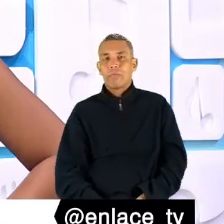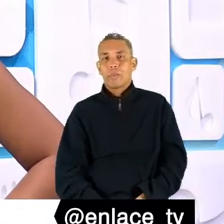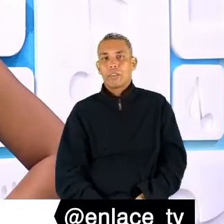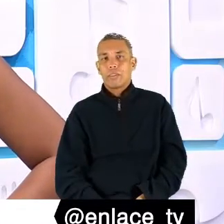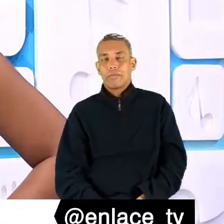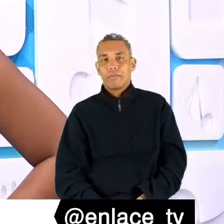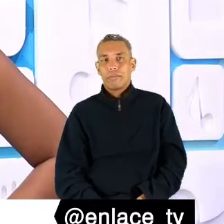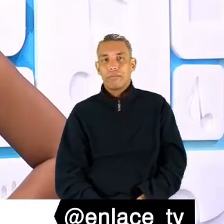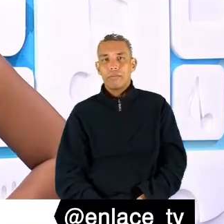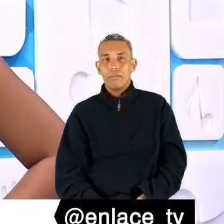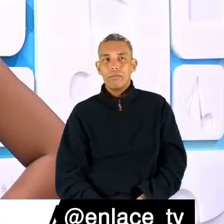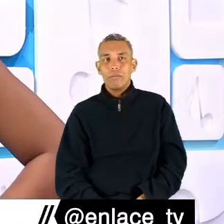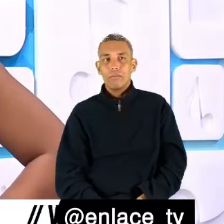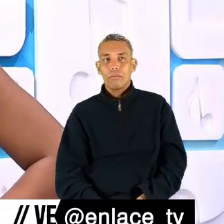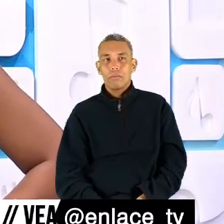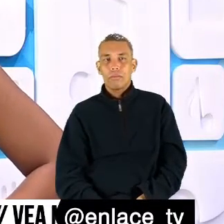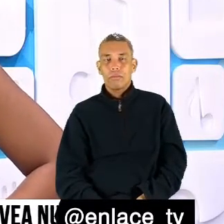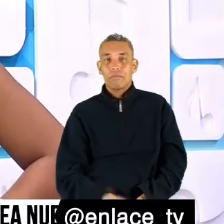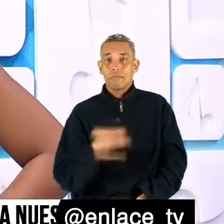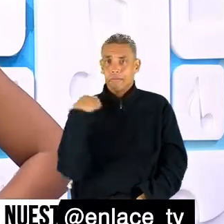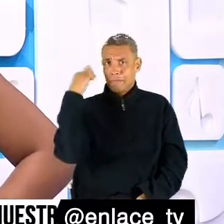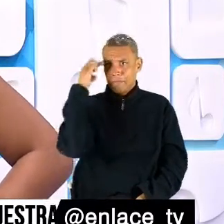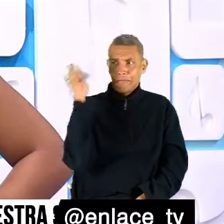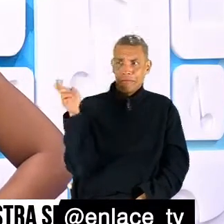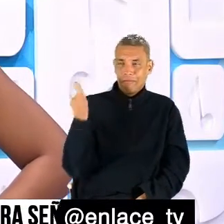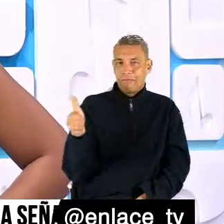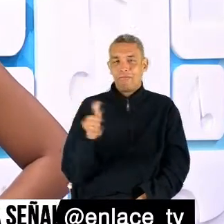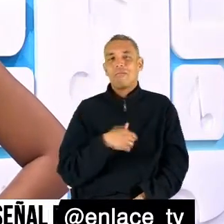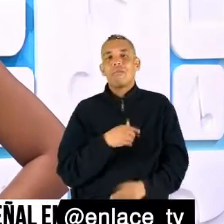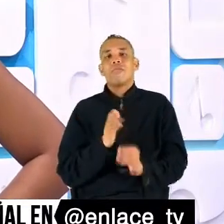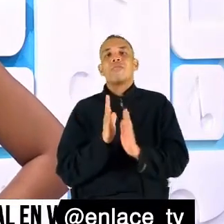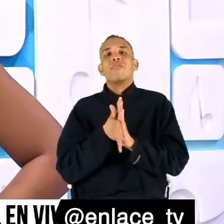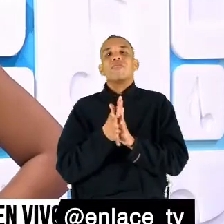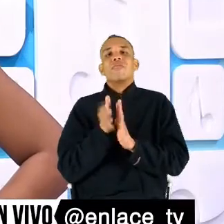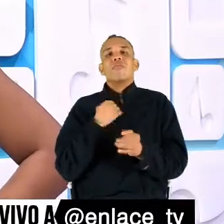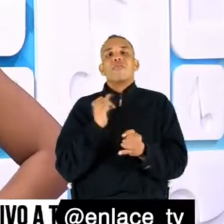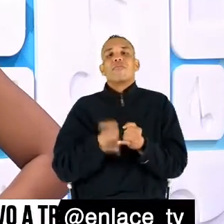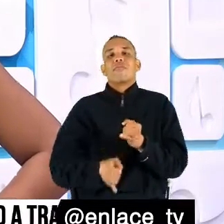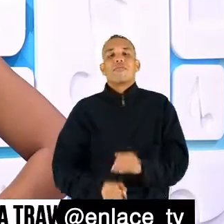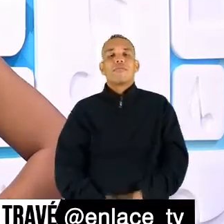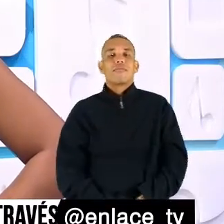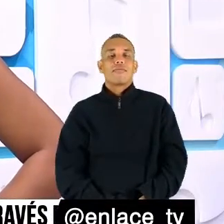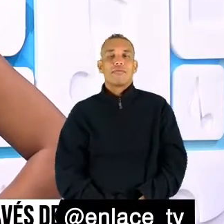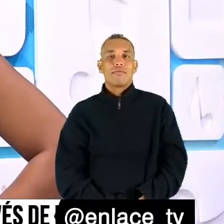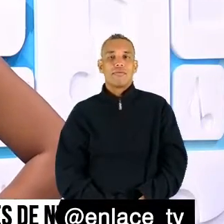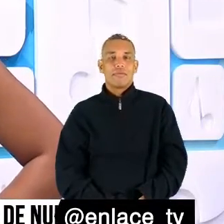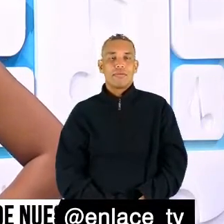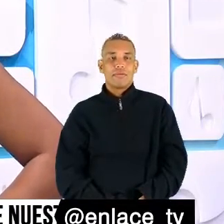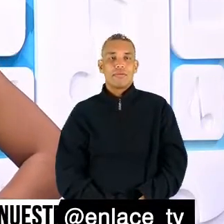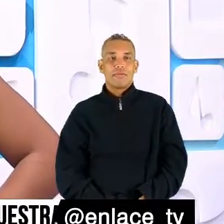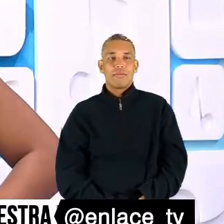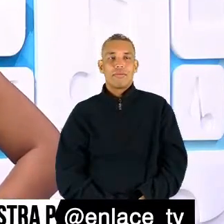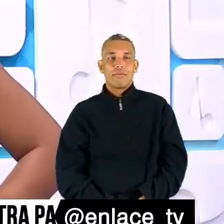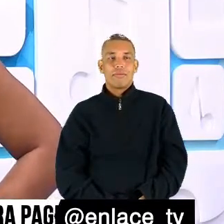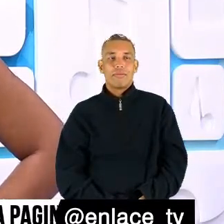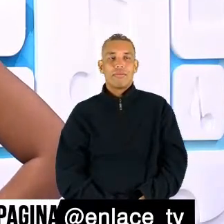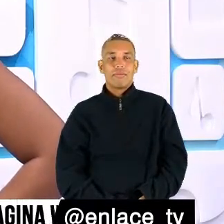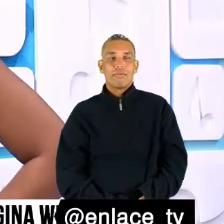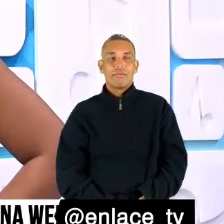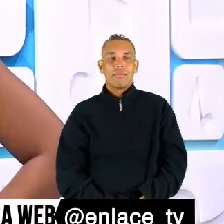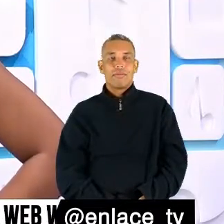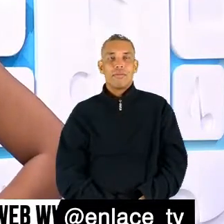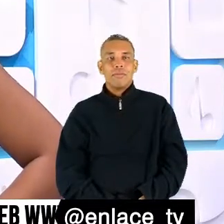Qué bien lo hace nuestro director Pedro Severiche. Ya está aquí la información de cultura y entretenimiento. Feliz tarde para todos. Recuerden,